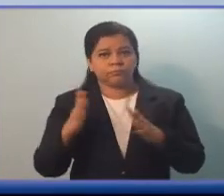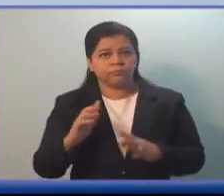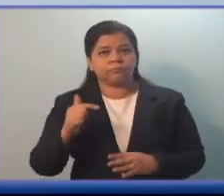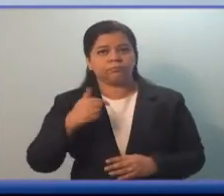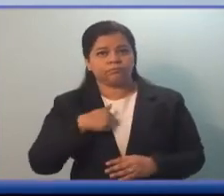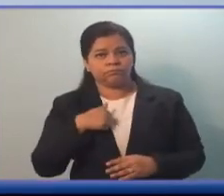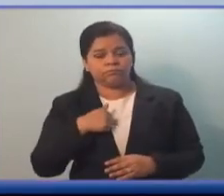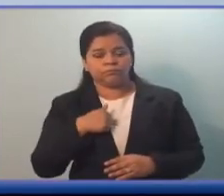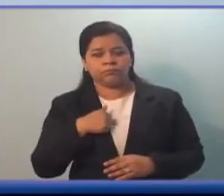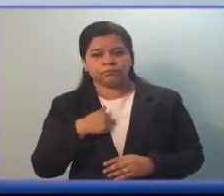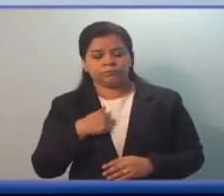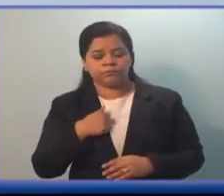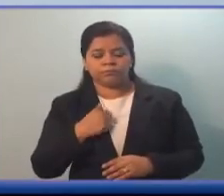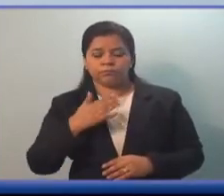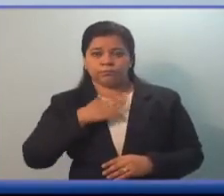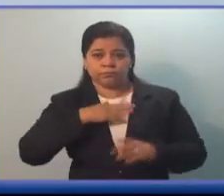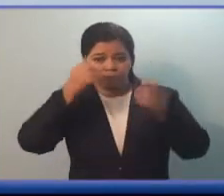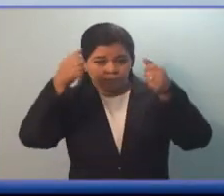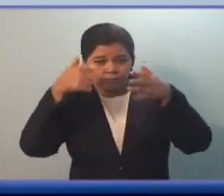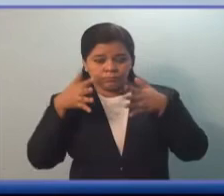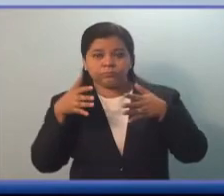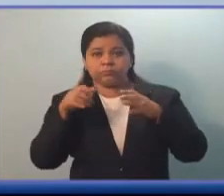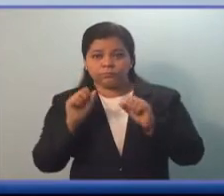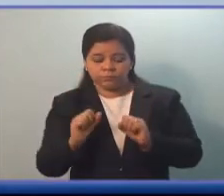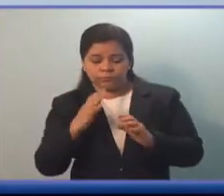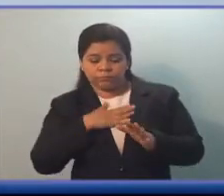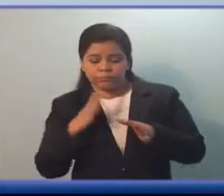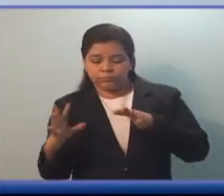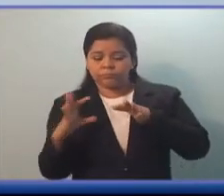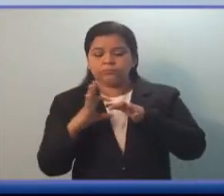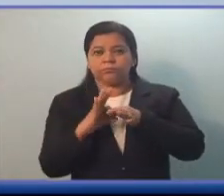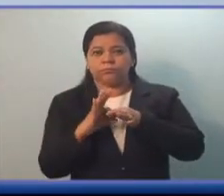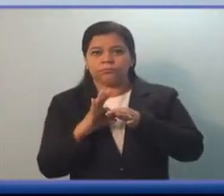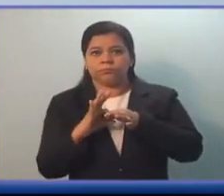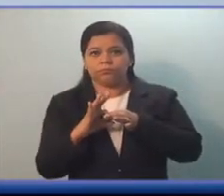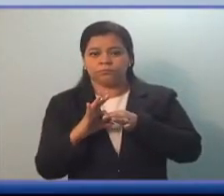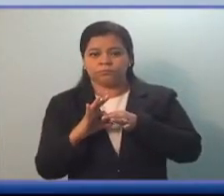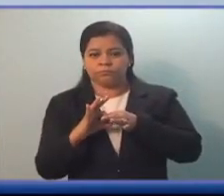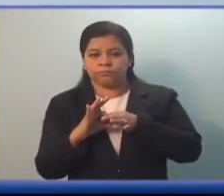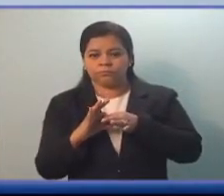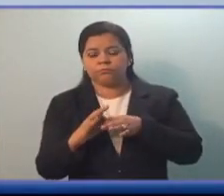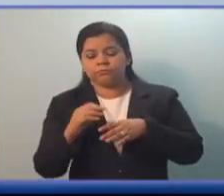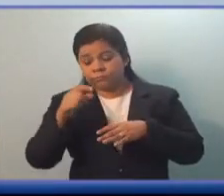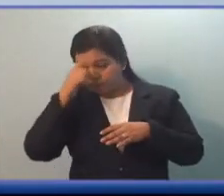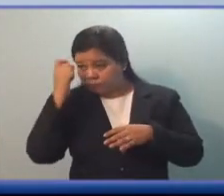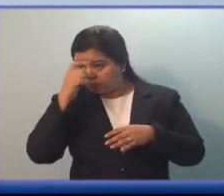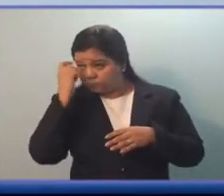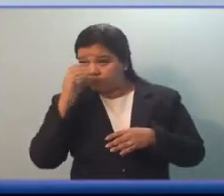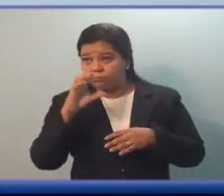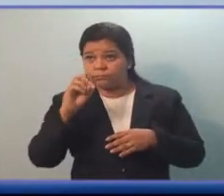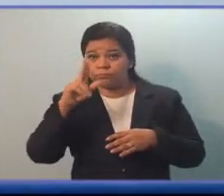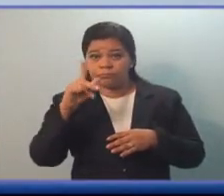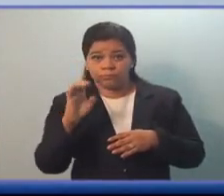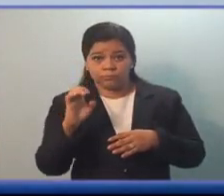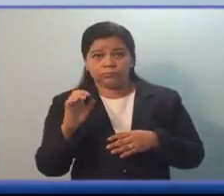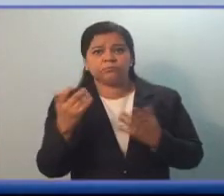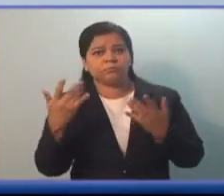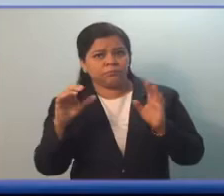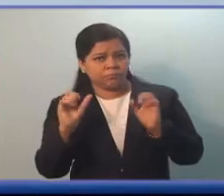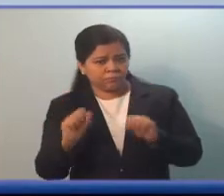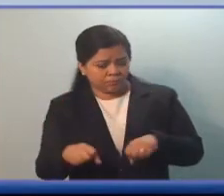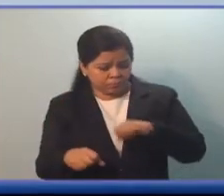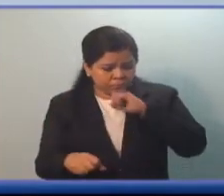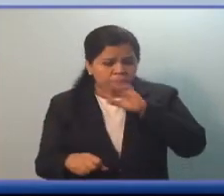suerte de tener pues esa vinculación con el trabajo de la Corte, me permite decirles